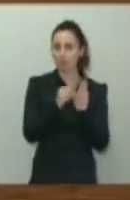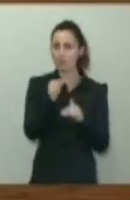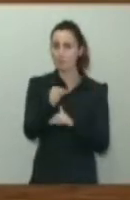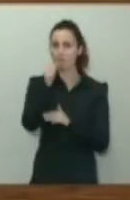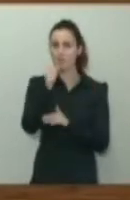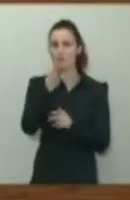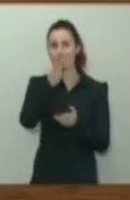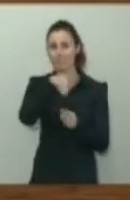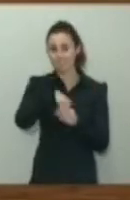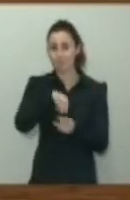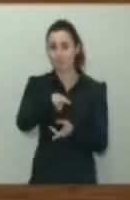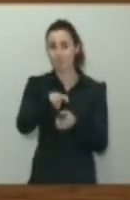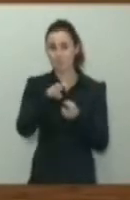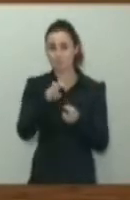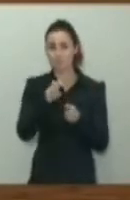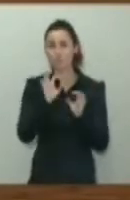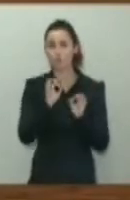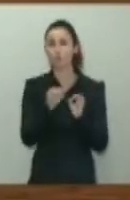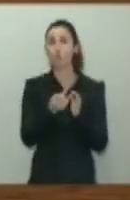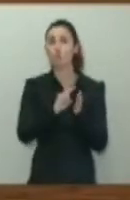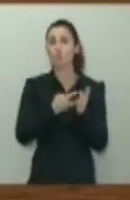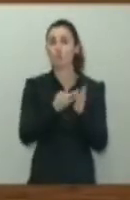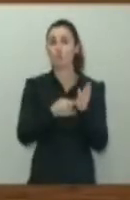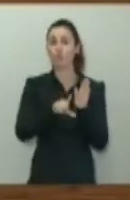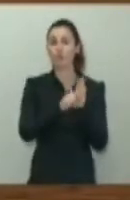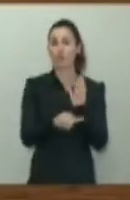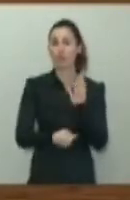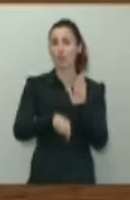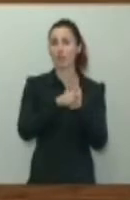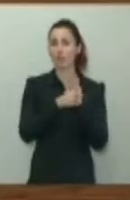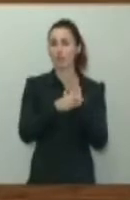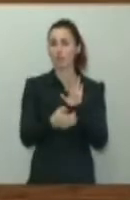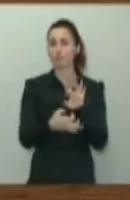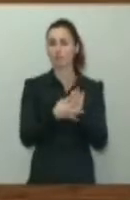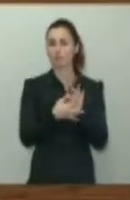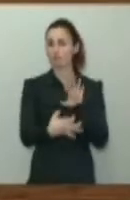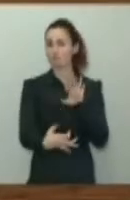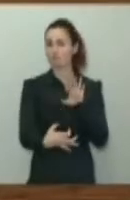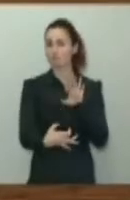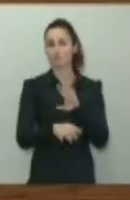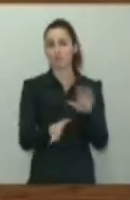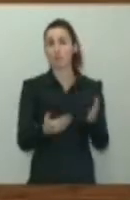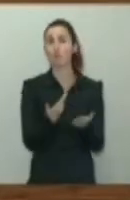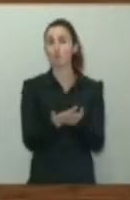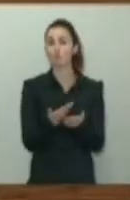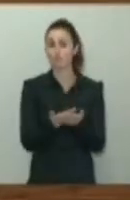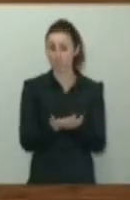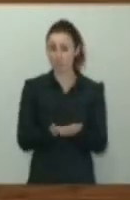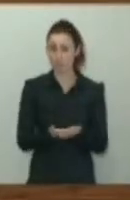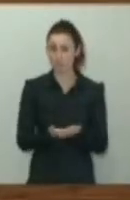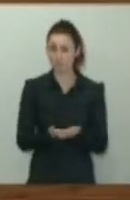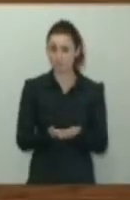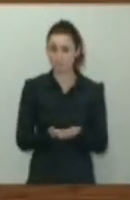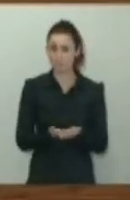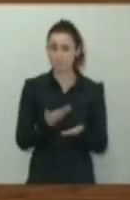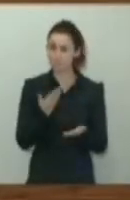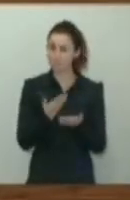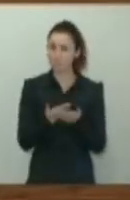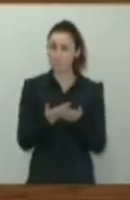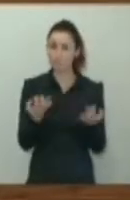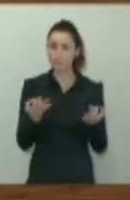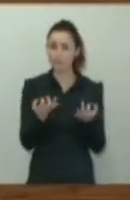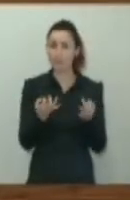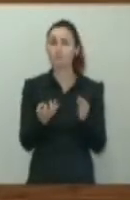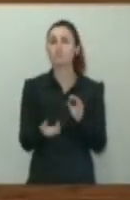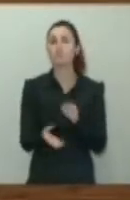del impuesto que desarrolla el proyecto, lo cual, para nosotros, justificaría que las mismas se recogiesen